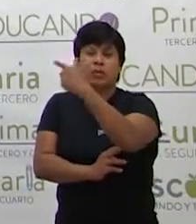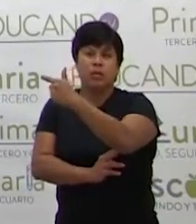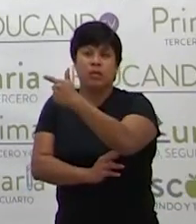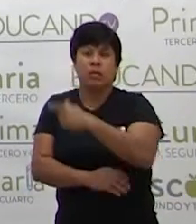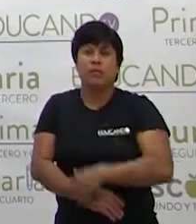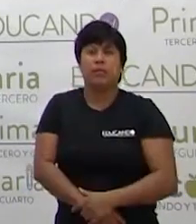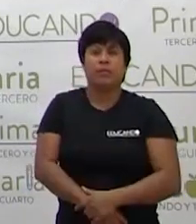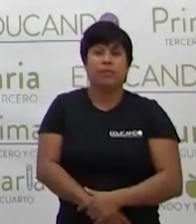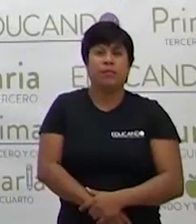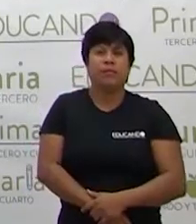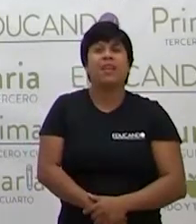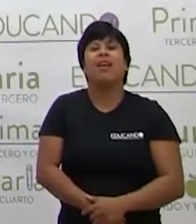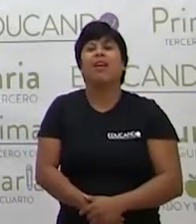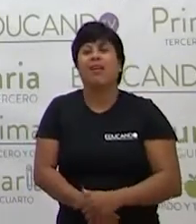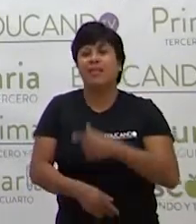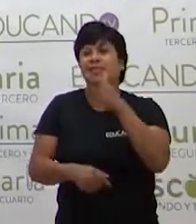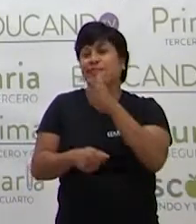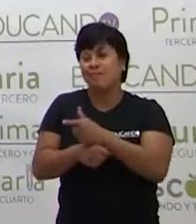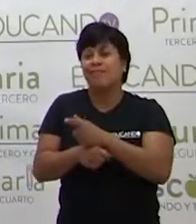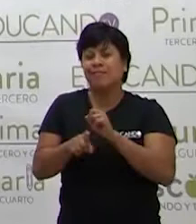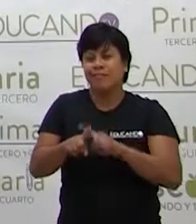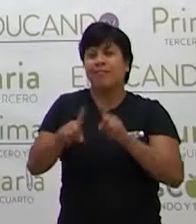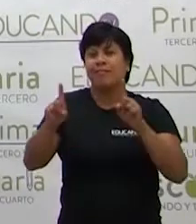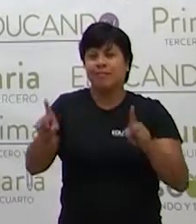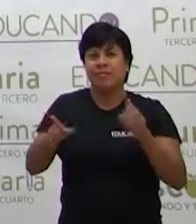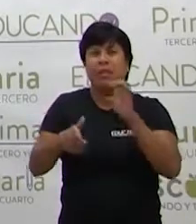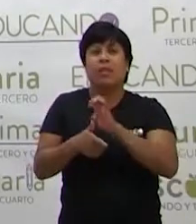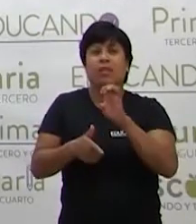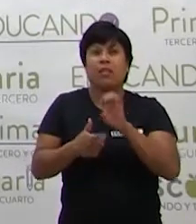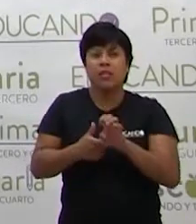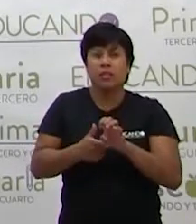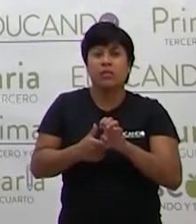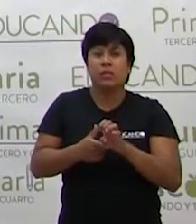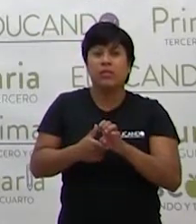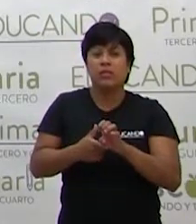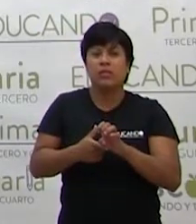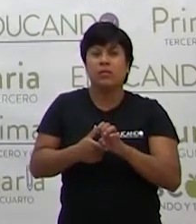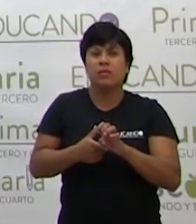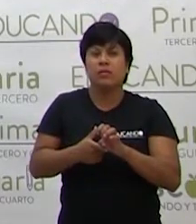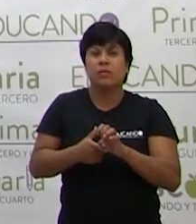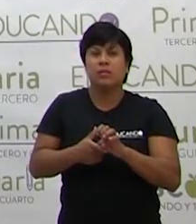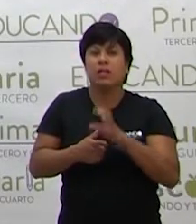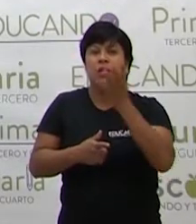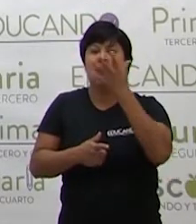9,110097. Ya encontré la diferencia. Entonces sería